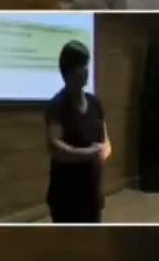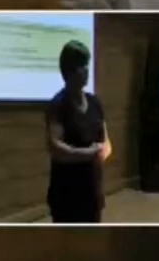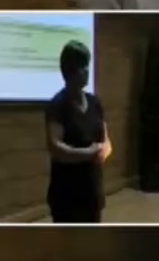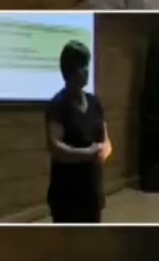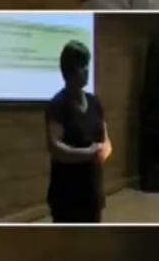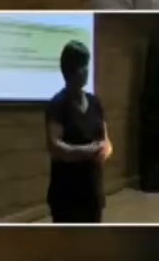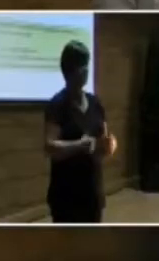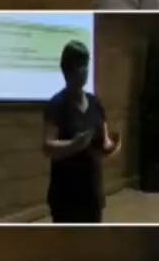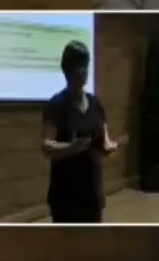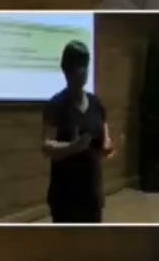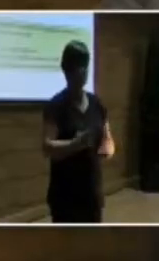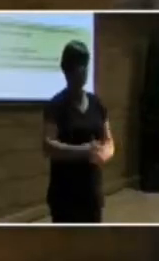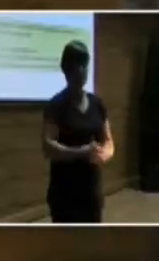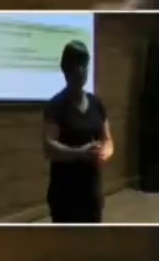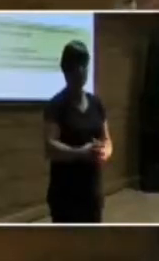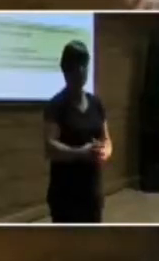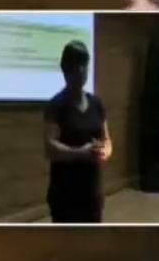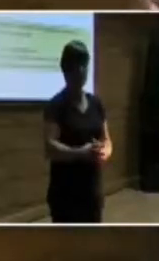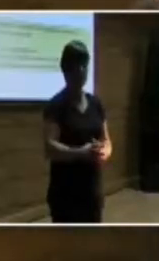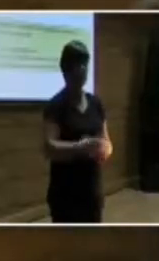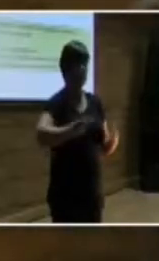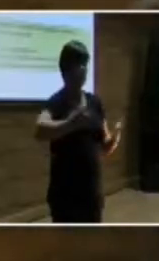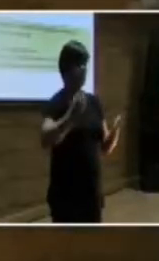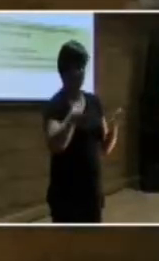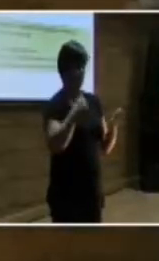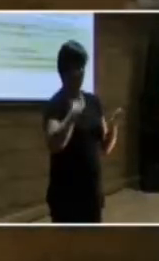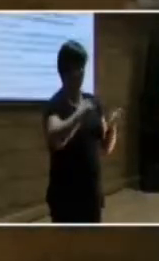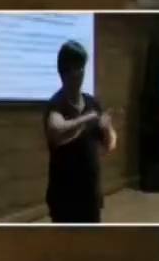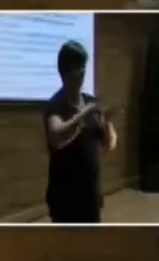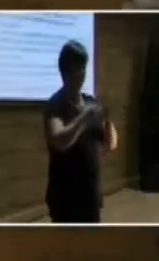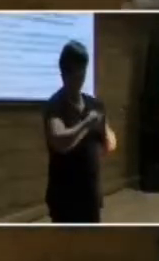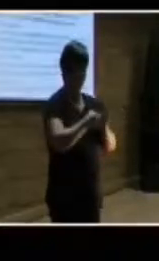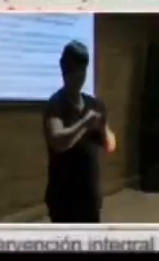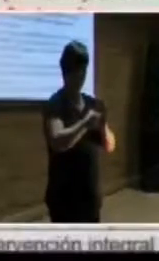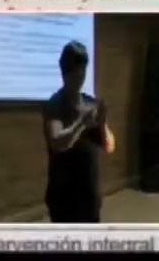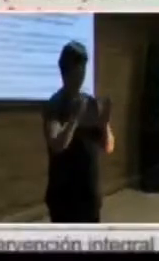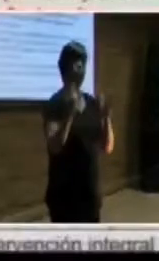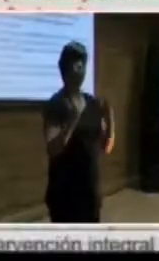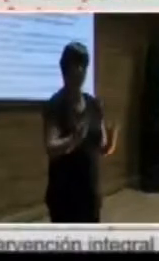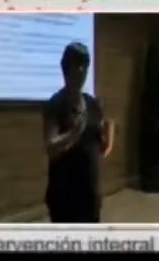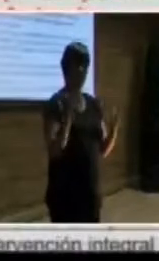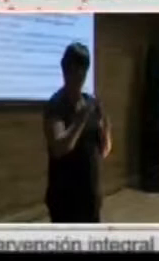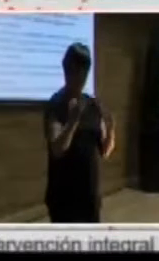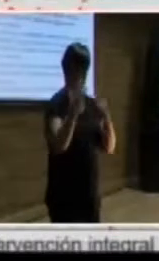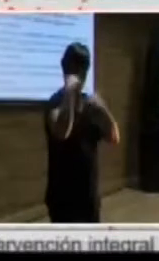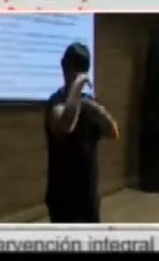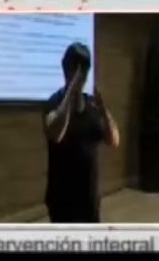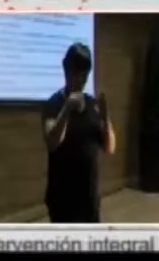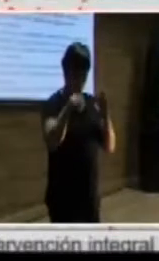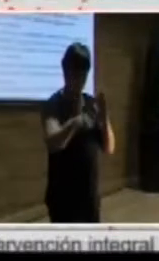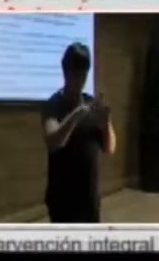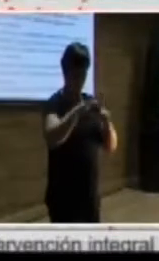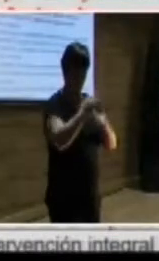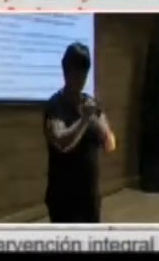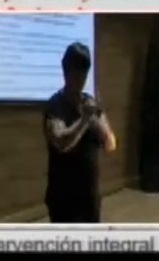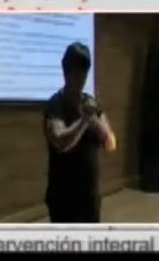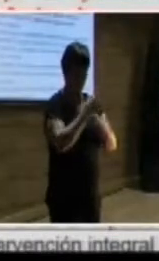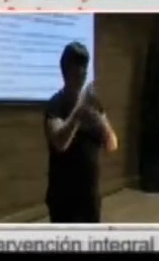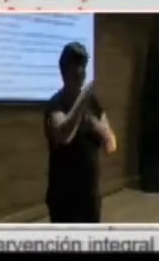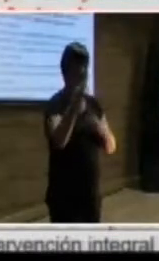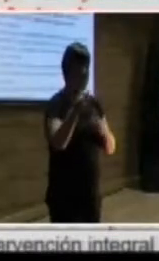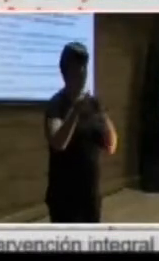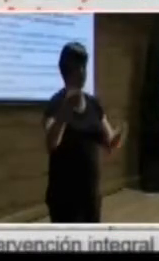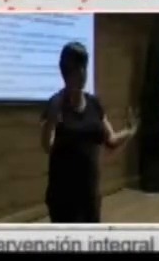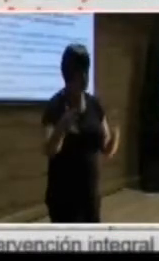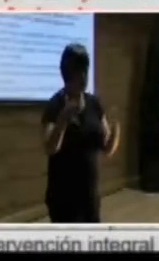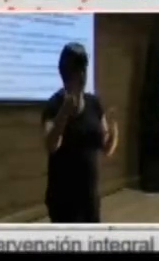De nuevo, el plan que se haya de proponer tendrá que prestar atención a este hecho y resaltar todo el trabajo que, como se